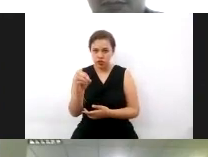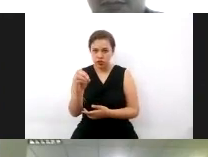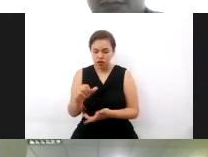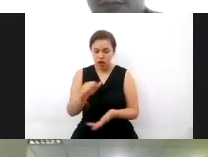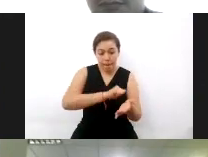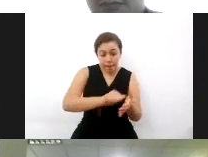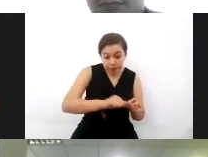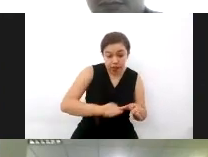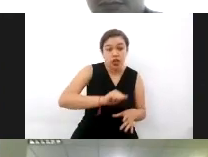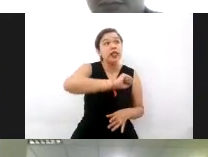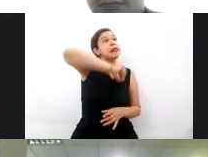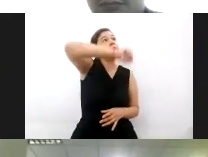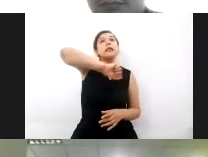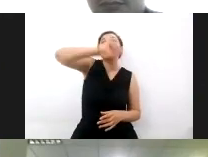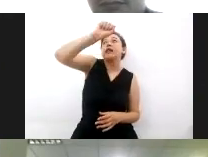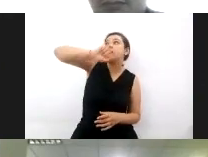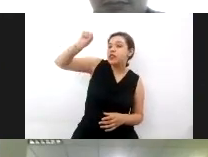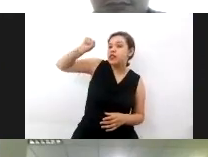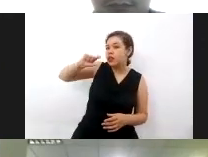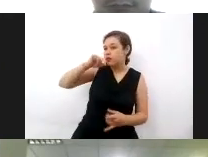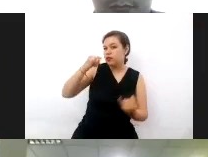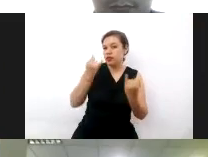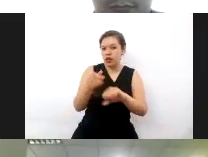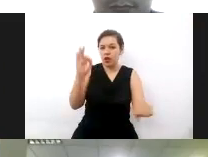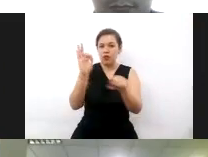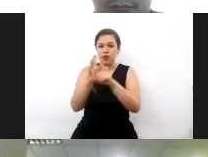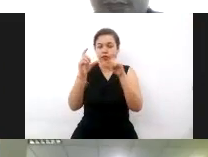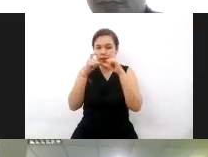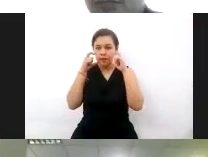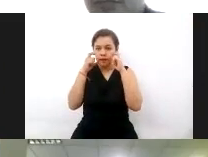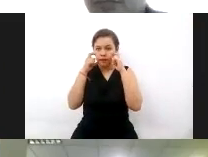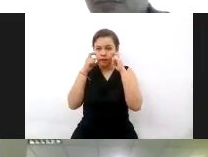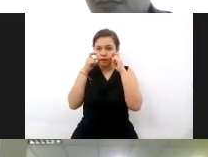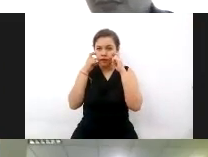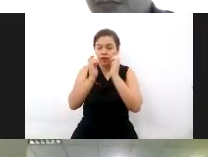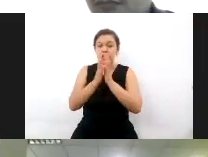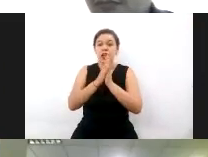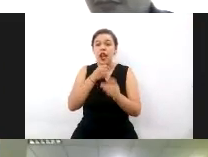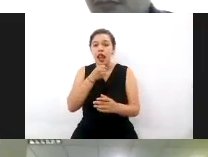paredes y se tienen que proteger como les mencionaba hace rato. ¿Me pueden apagar el micrófono que está hablando, por favor?